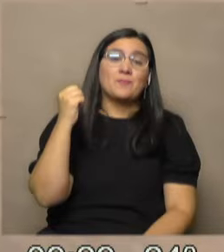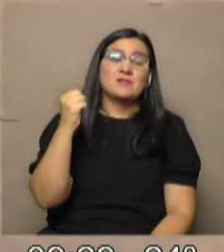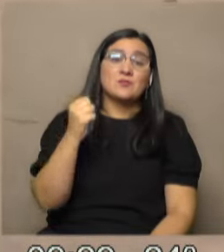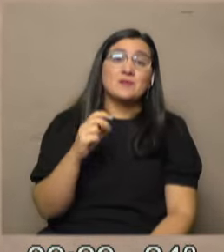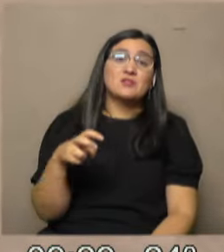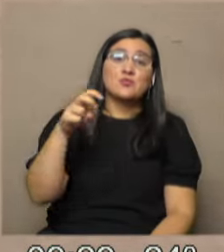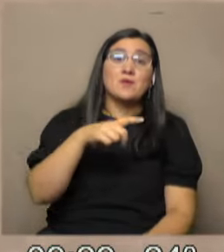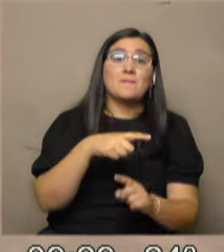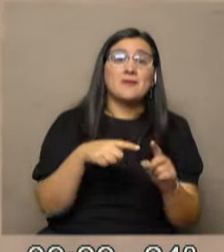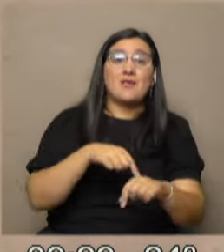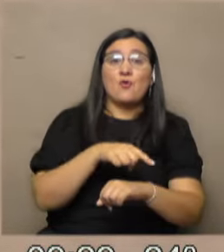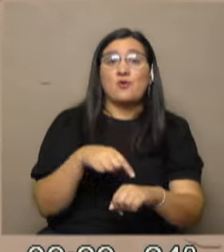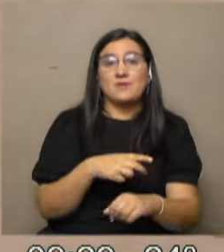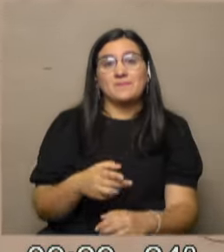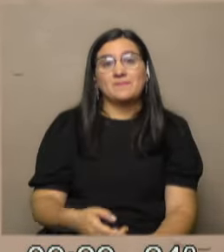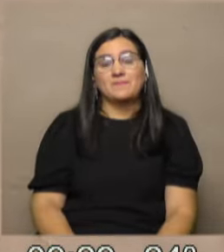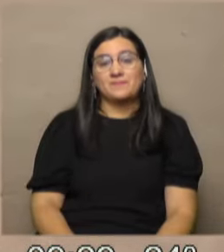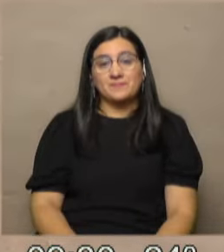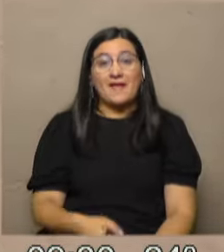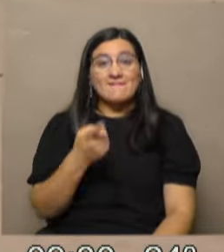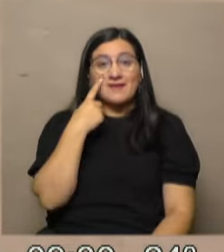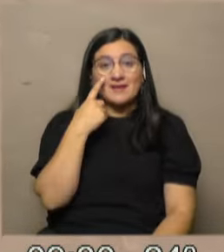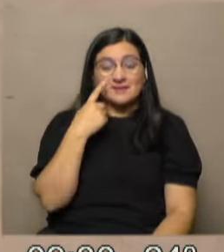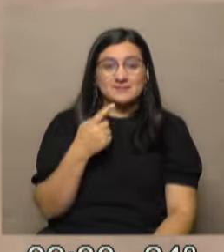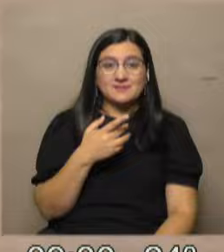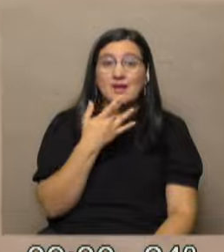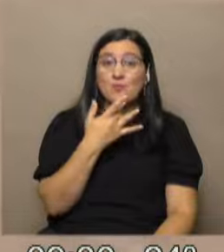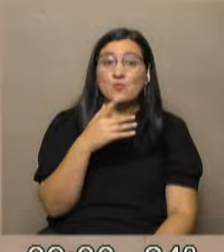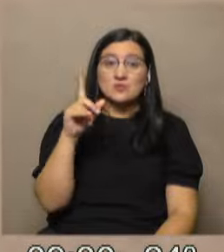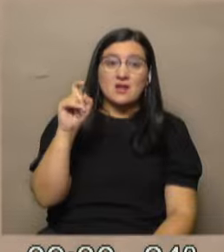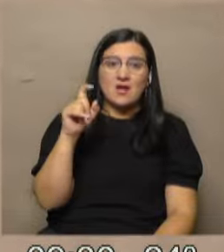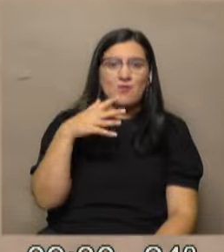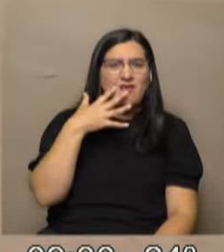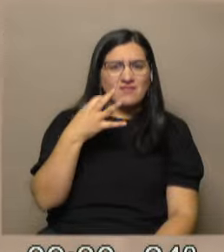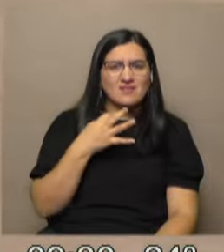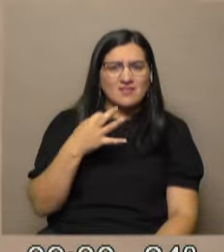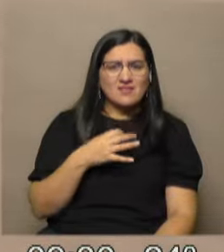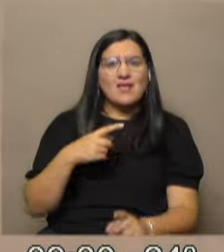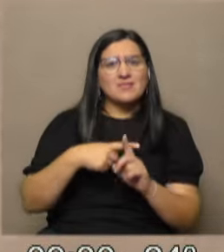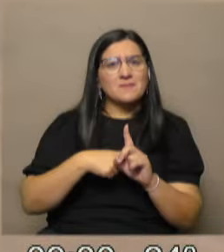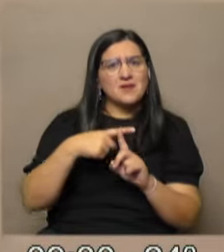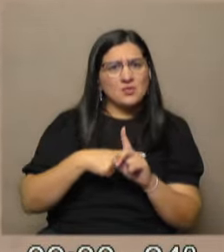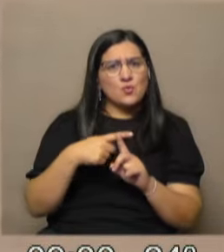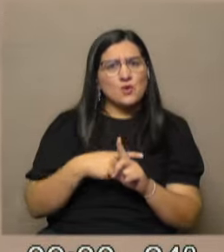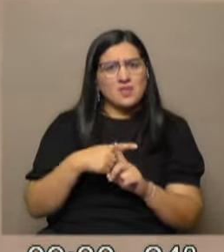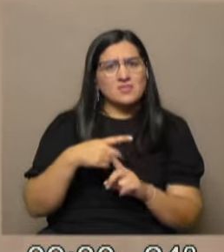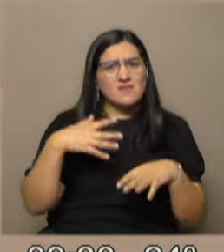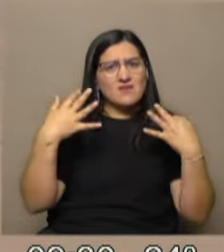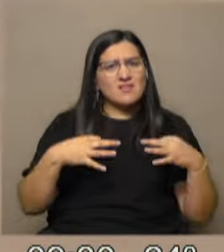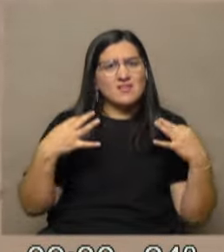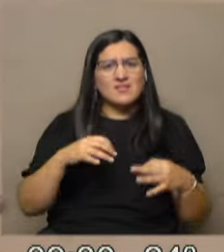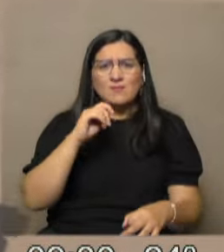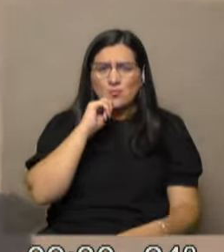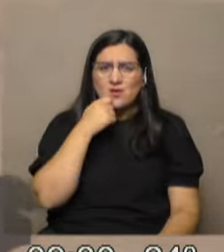hora, ¿no? No, no, o sea, no, pero bueno, Fito, a ver, está hermosa el agua, la verdad, Fito, que la temperatura es realmente